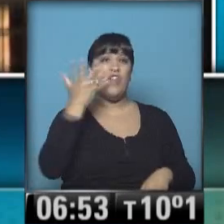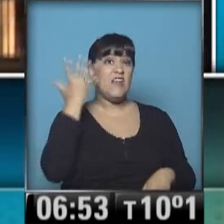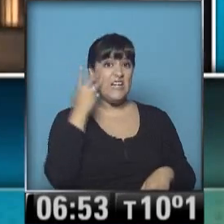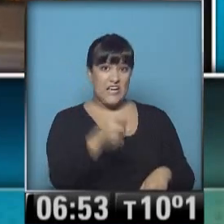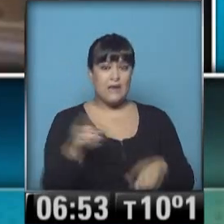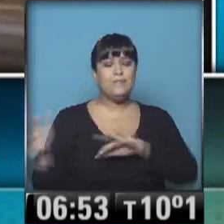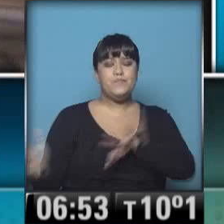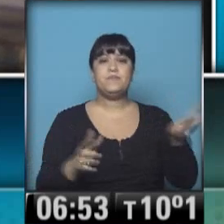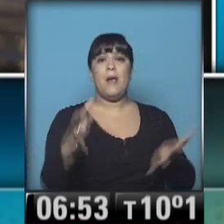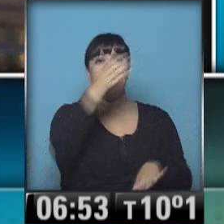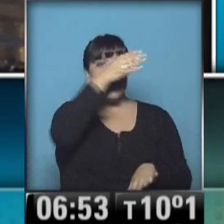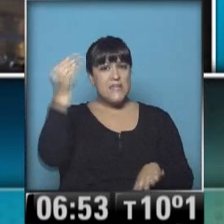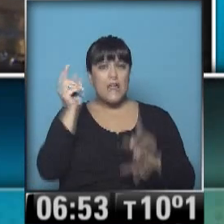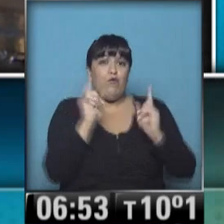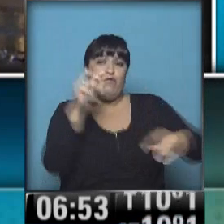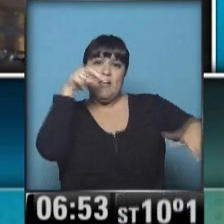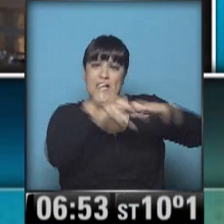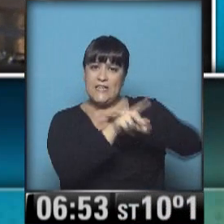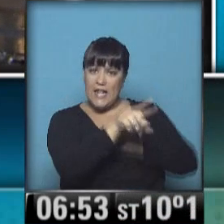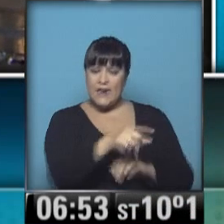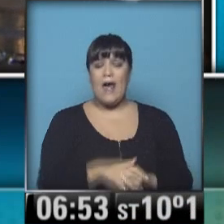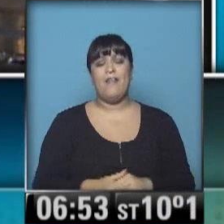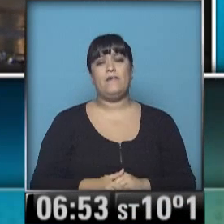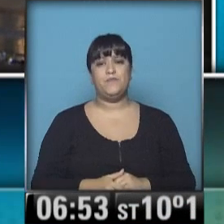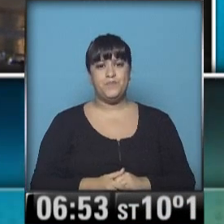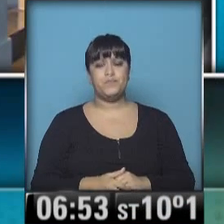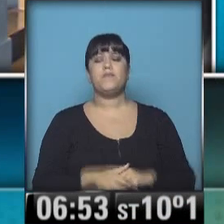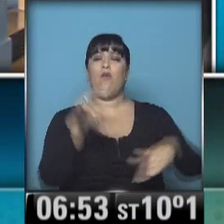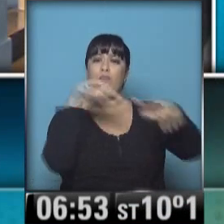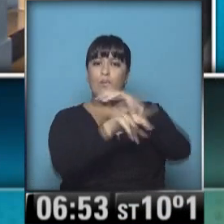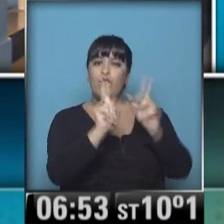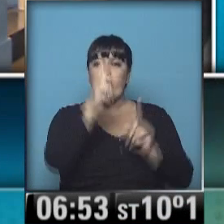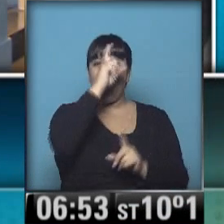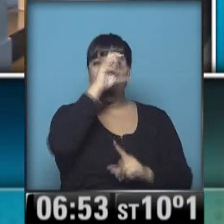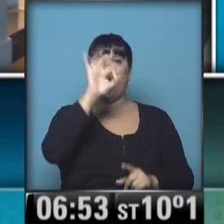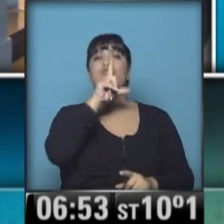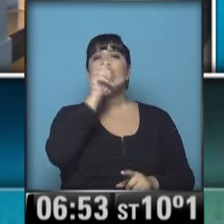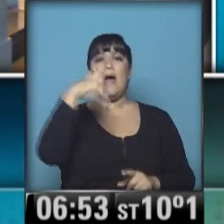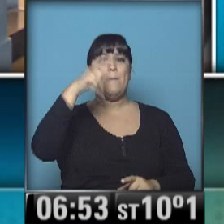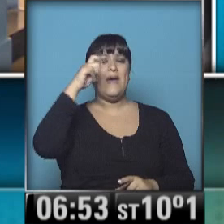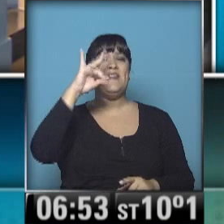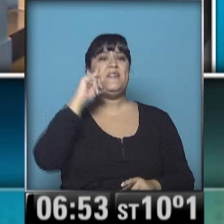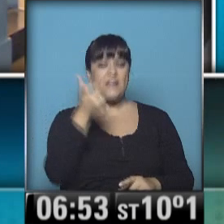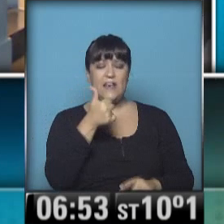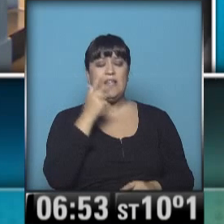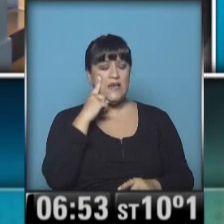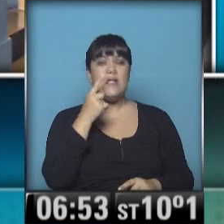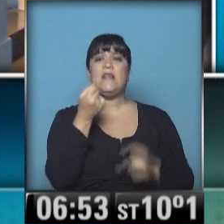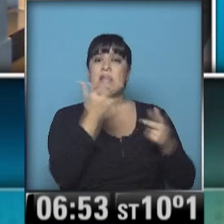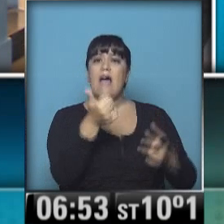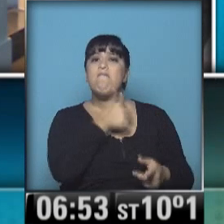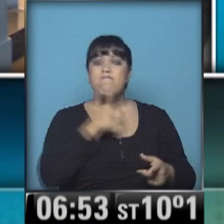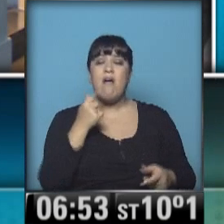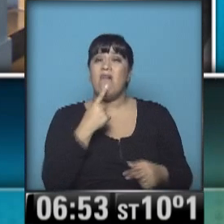La presidenta sigue internada. Cristina Fernández permanece en el sanatorio Otamendi. Allí recibe antibióticos para tratar una